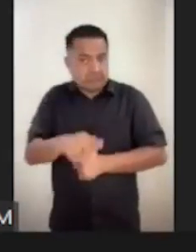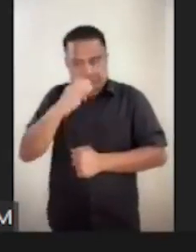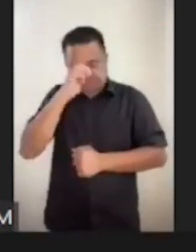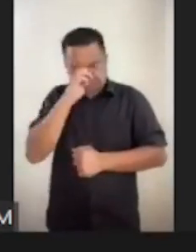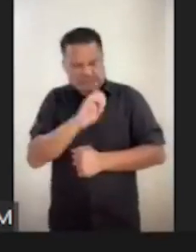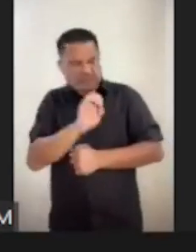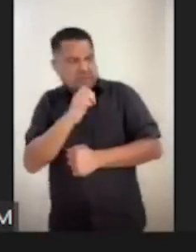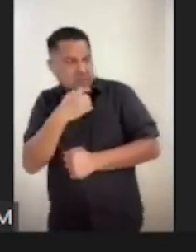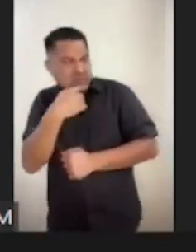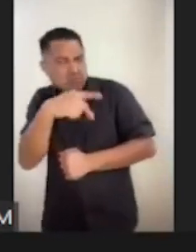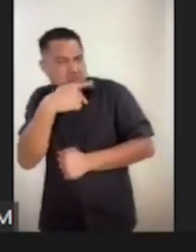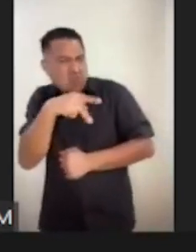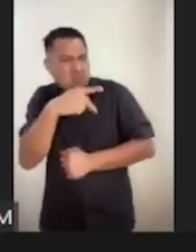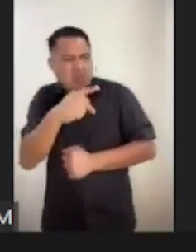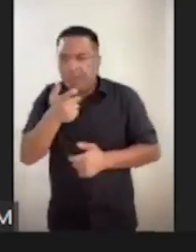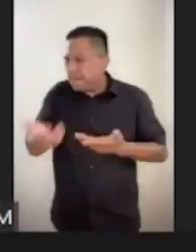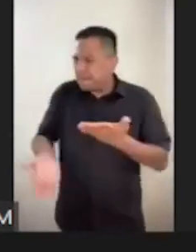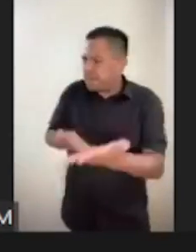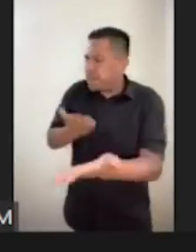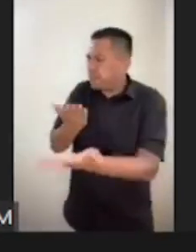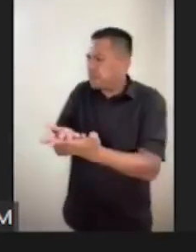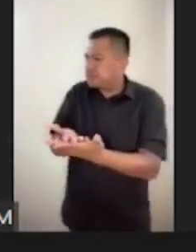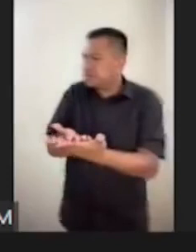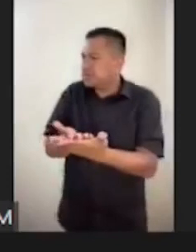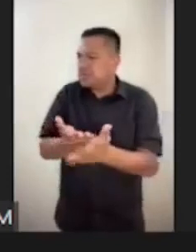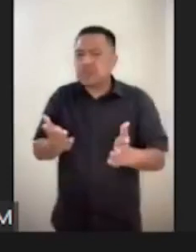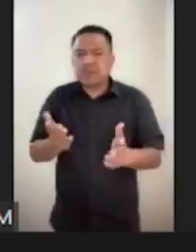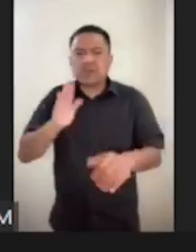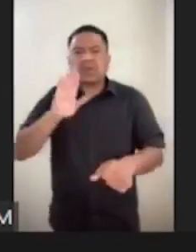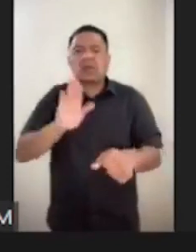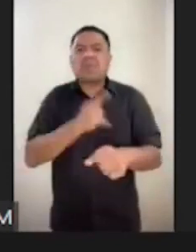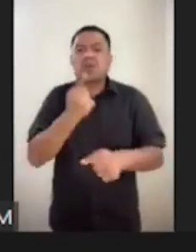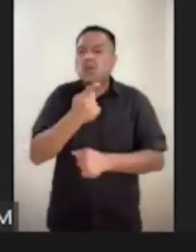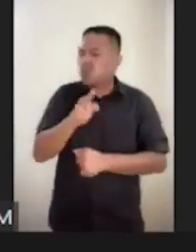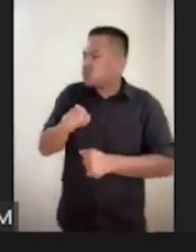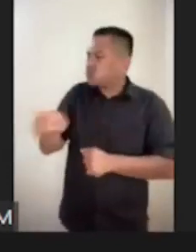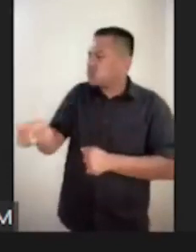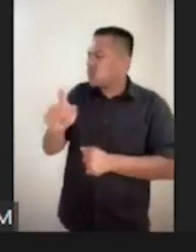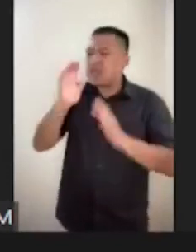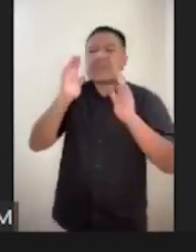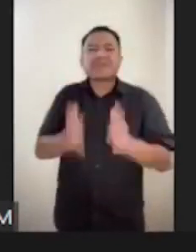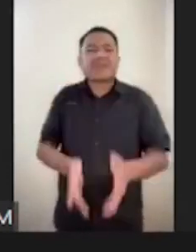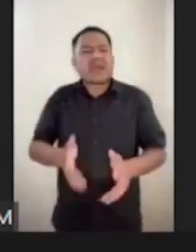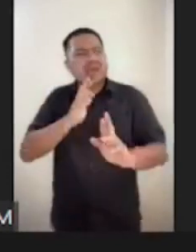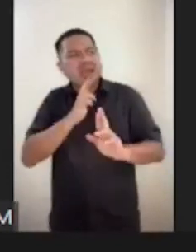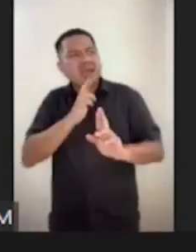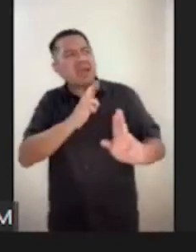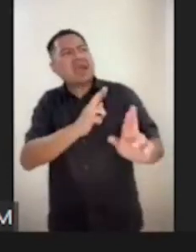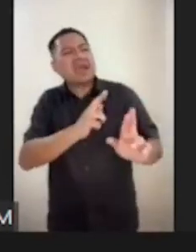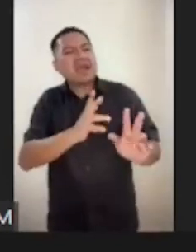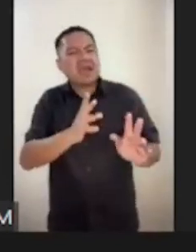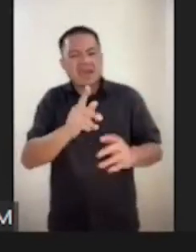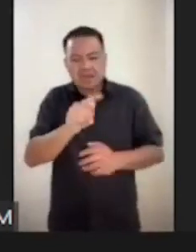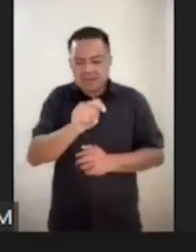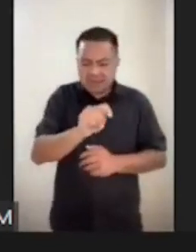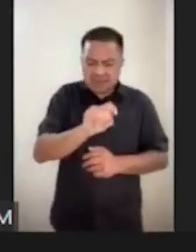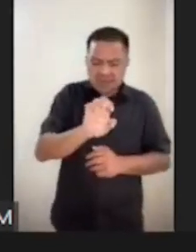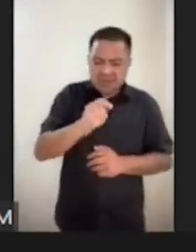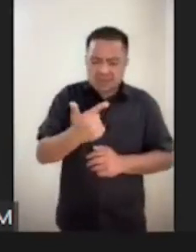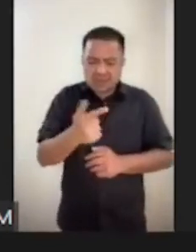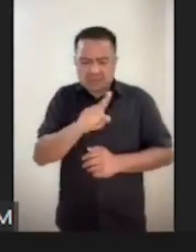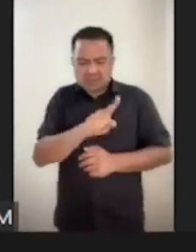ahora su propuesta porque usted resolvió el GEC 122